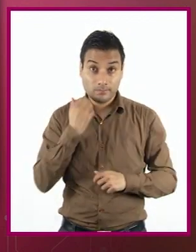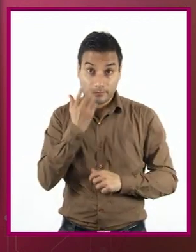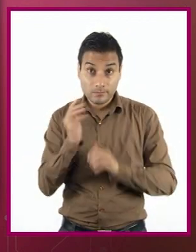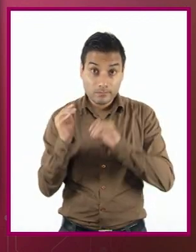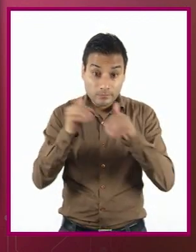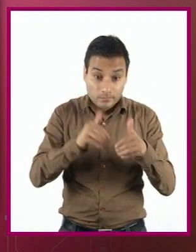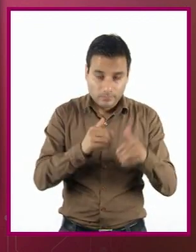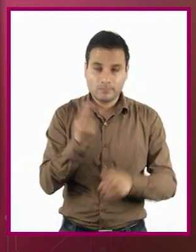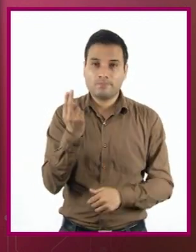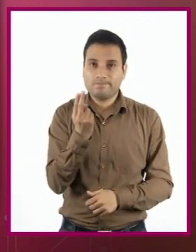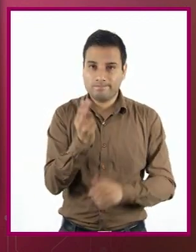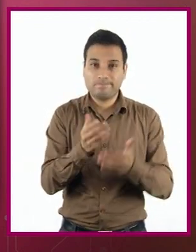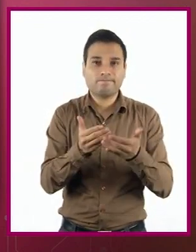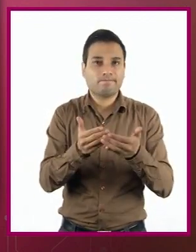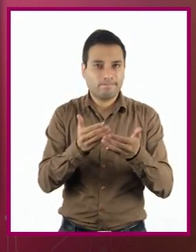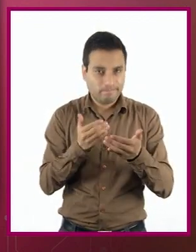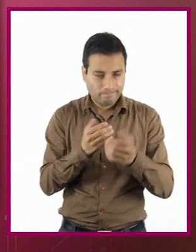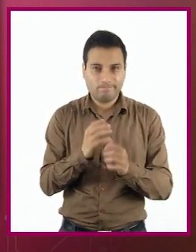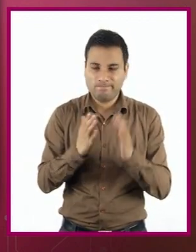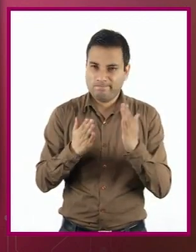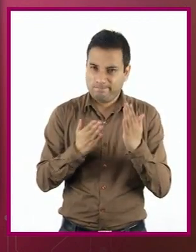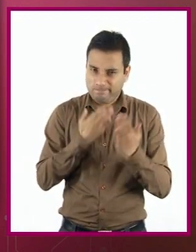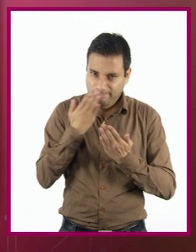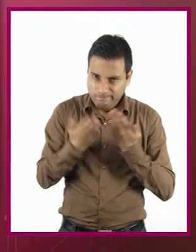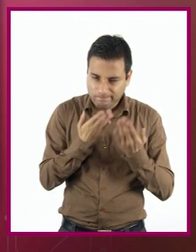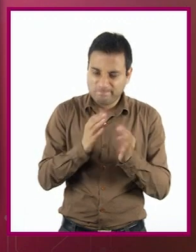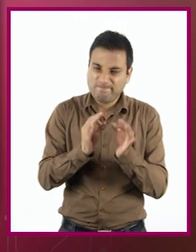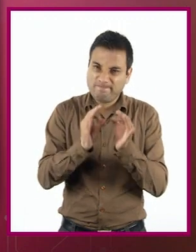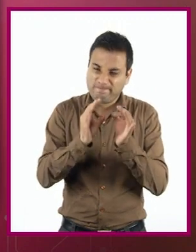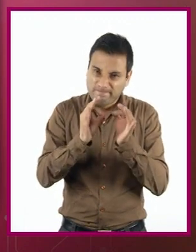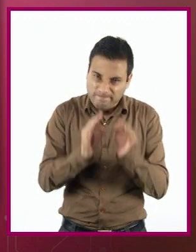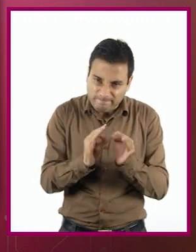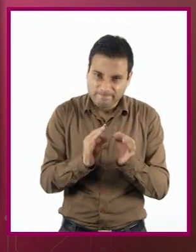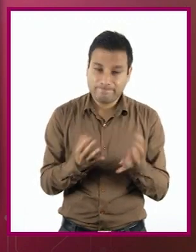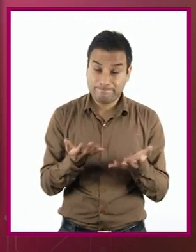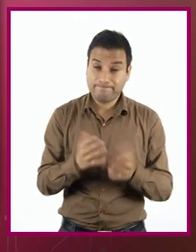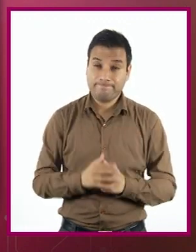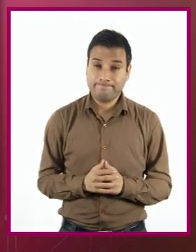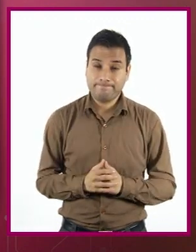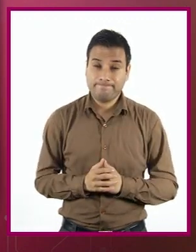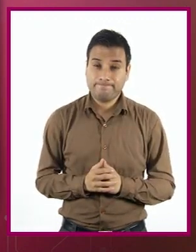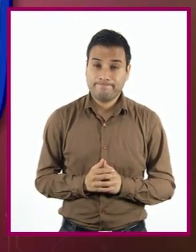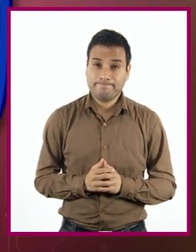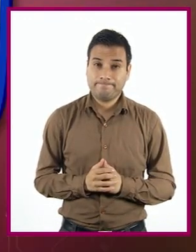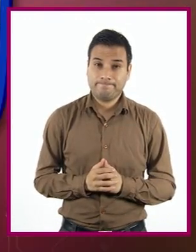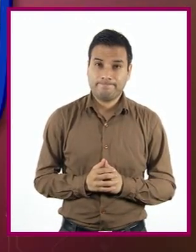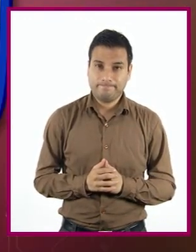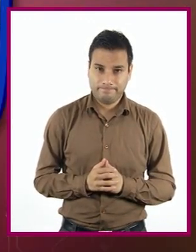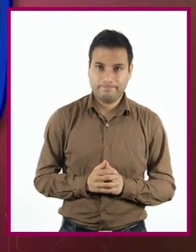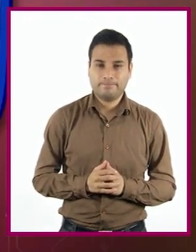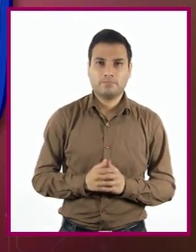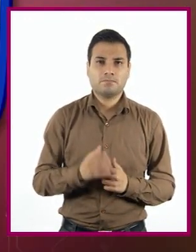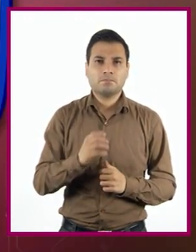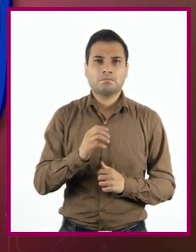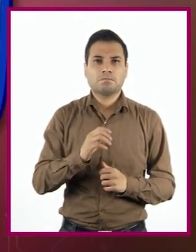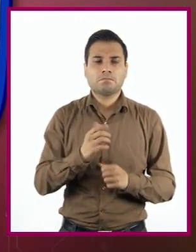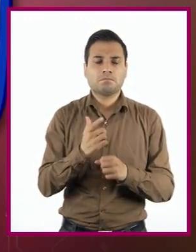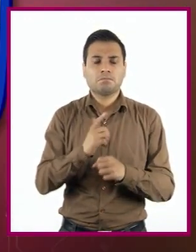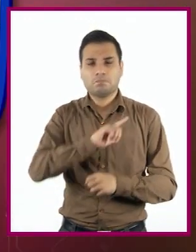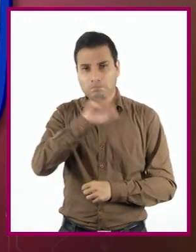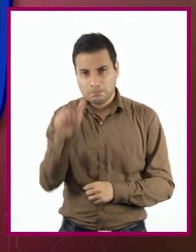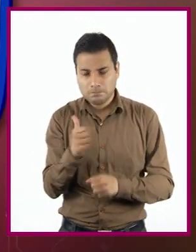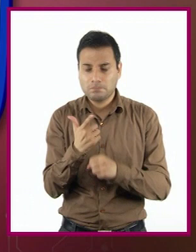una sólida formación académica, que por lo general los lleva a cursar estudios de maestría y